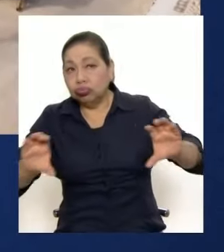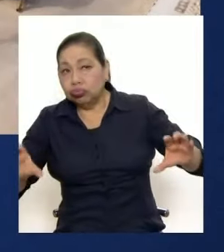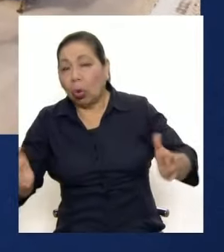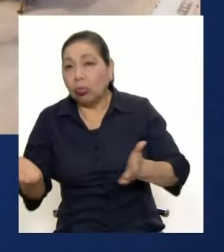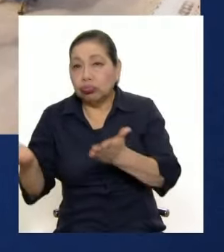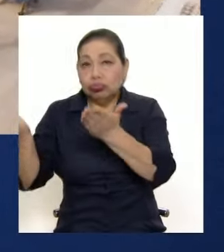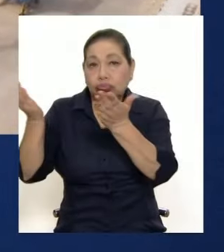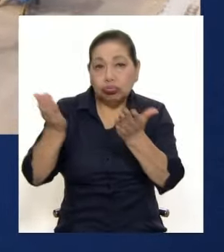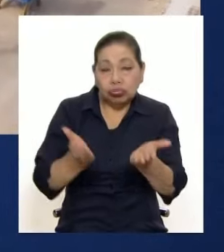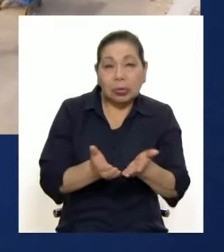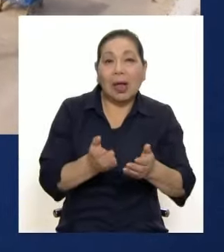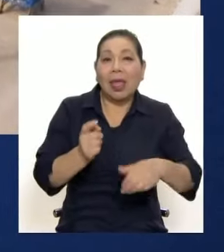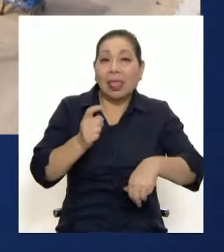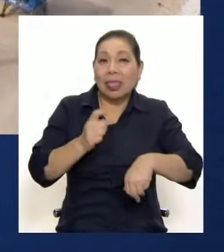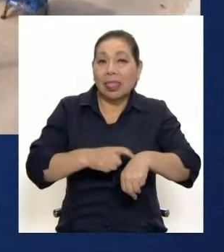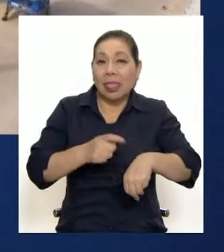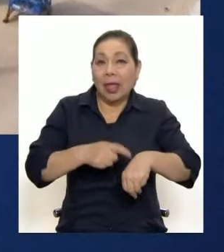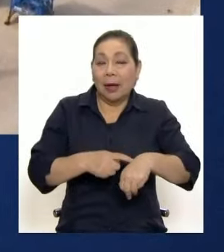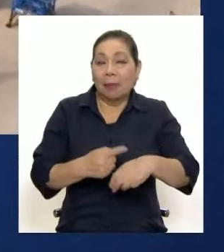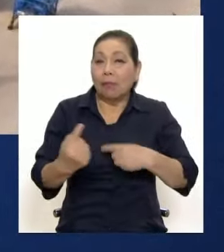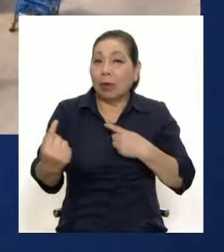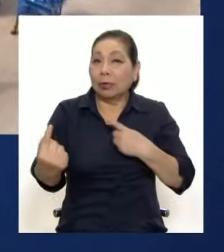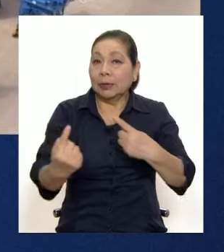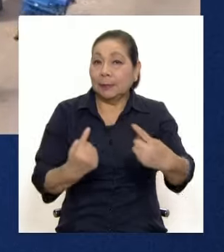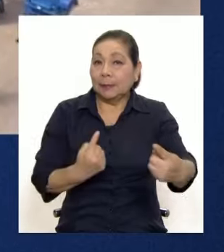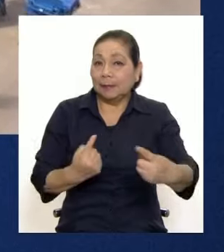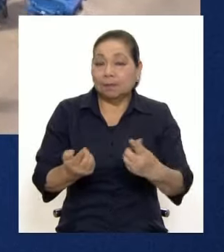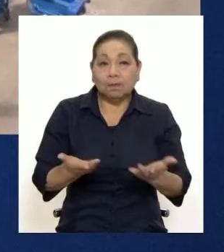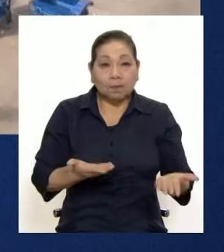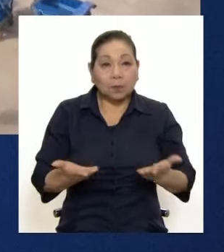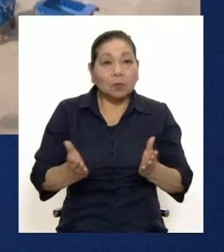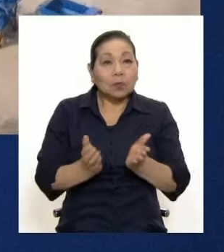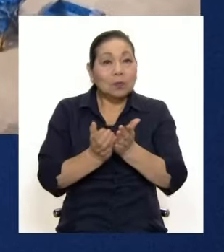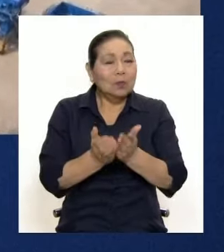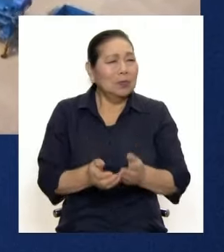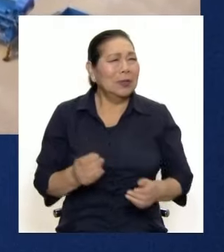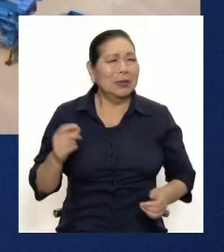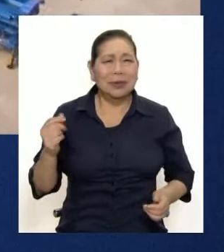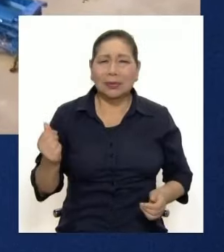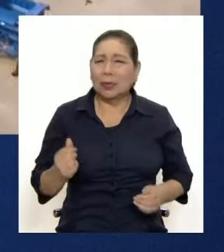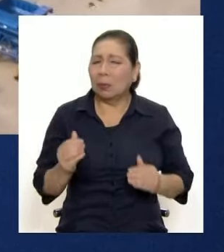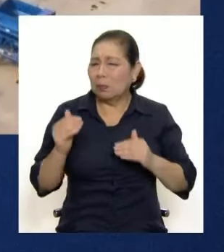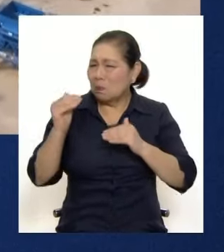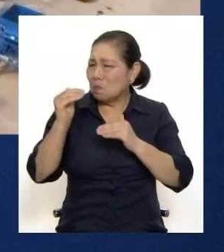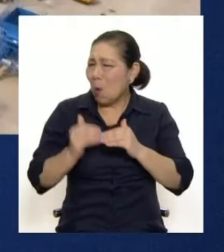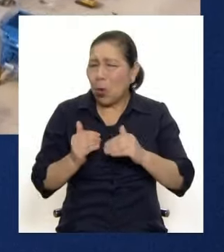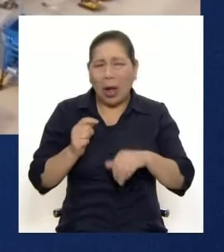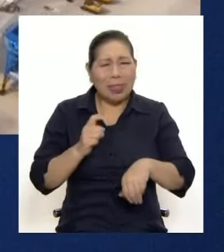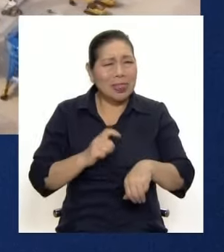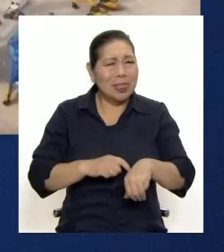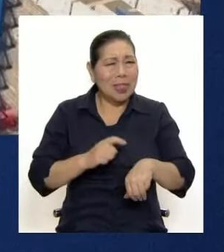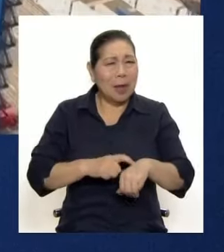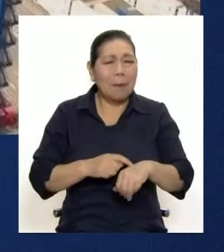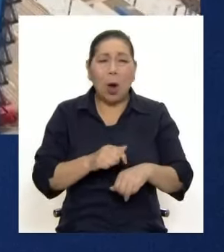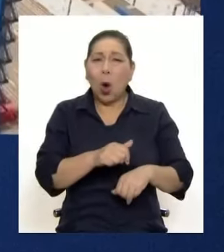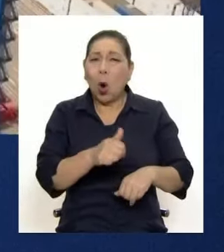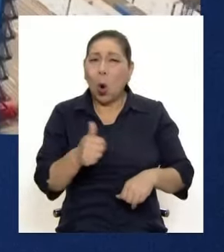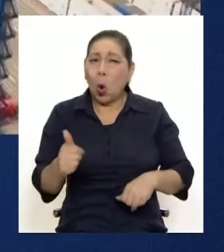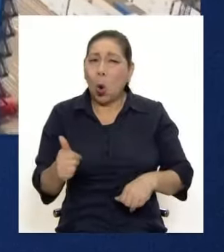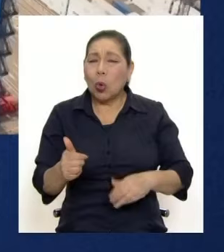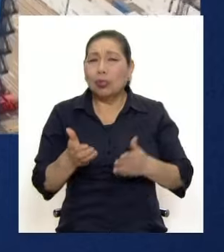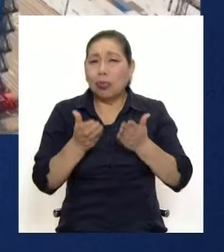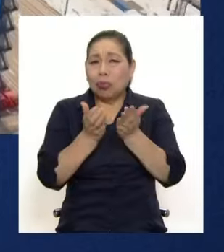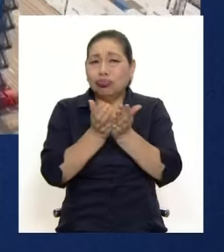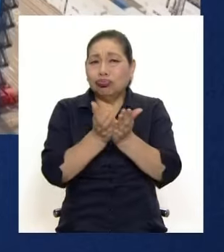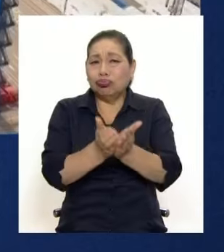buques y el tiempo de de de atención de buque es muy reducido respecto a otros a otros